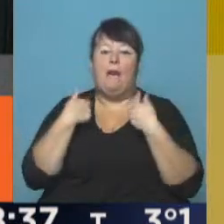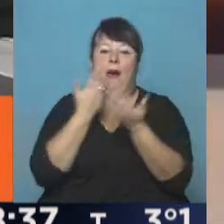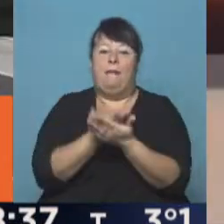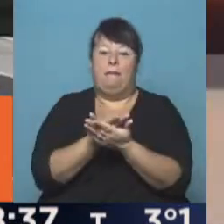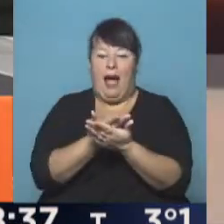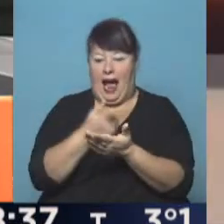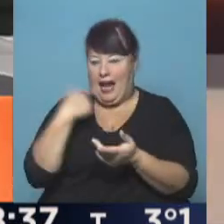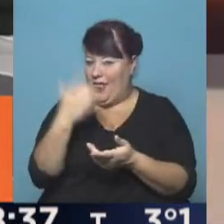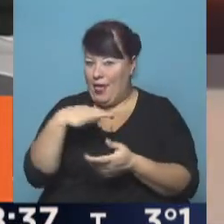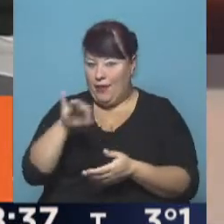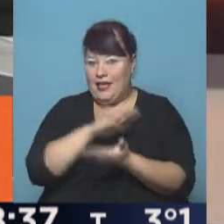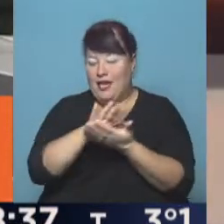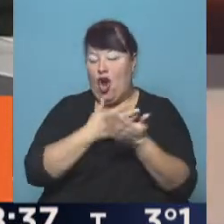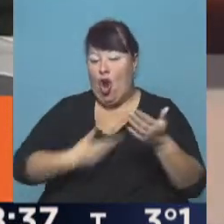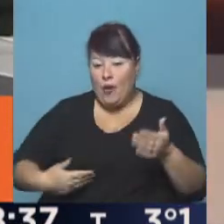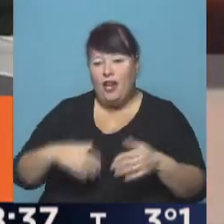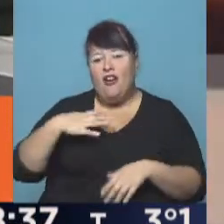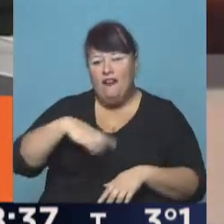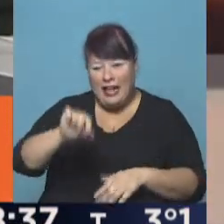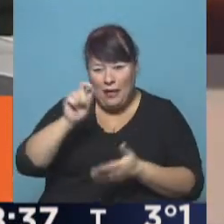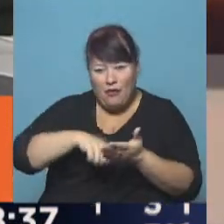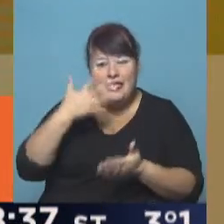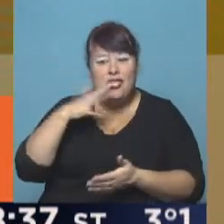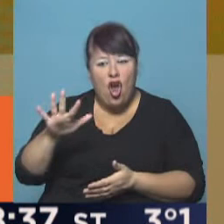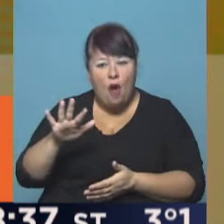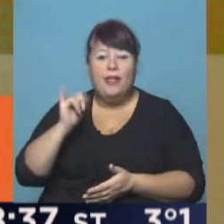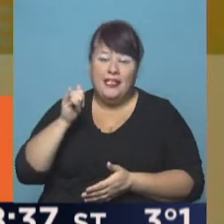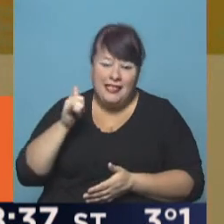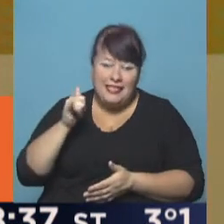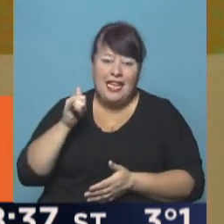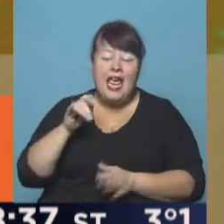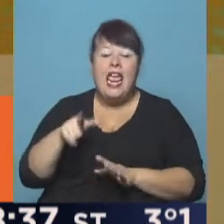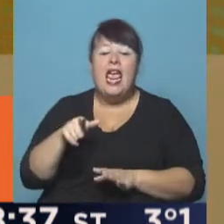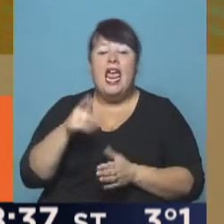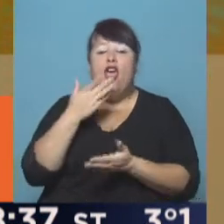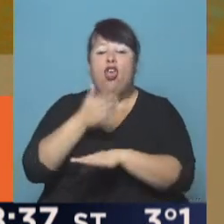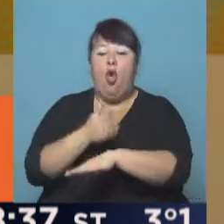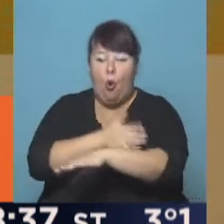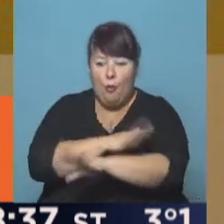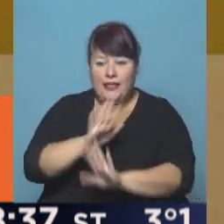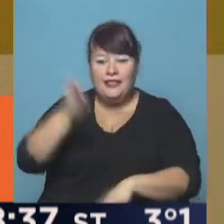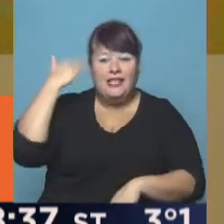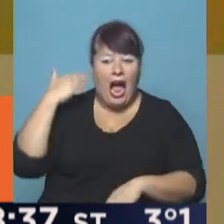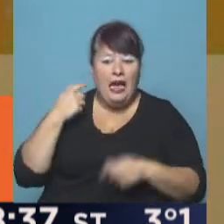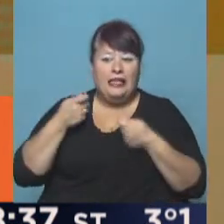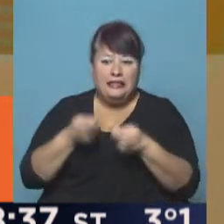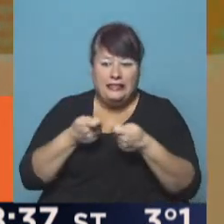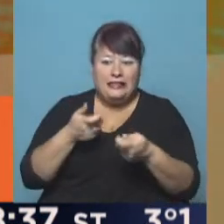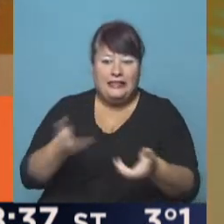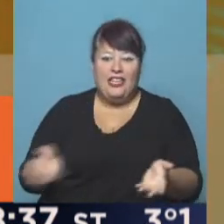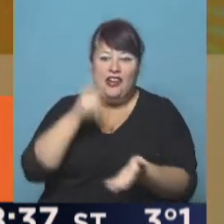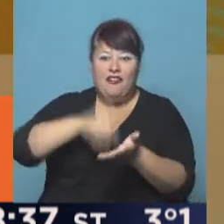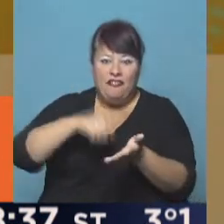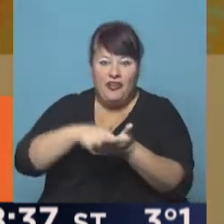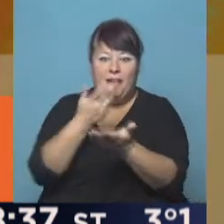allí a dónde tienen que llegar a las autoridades falta muy poca firma 5.000 si se dice en el documental viene empujando muchísimo la